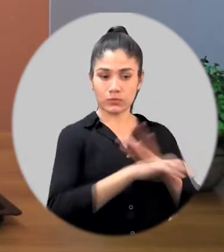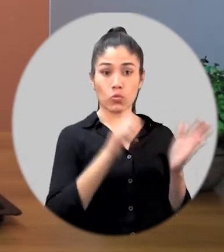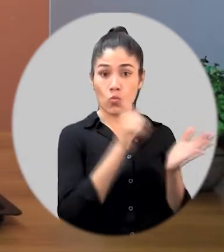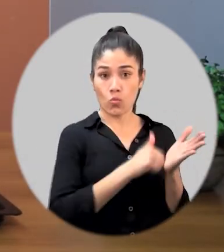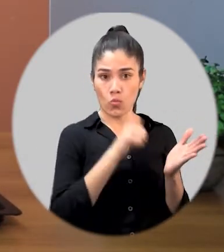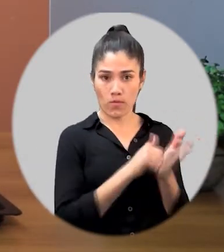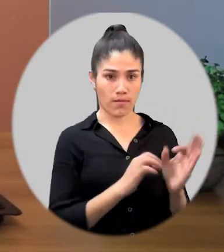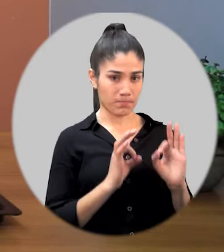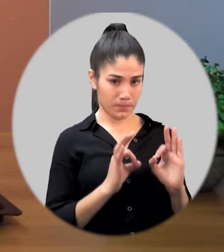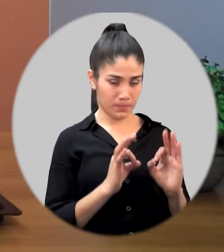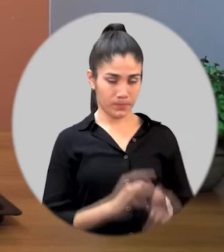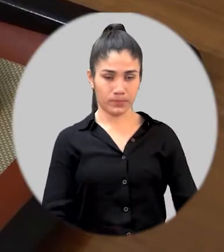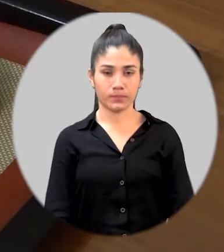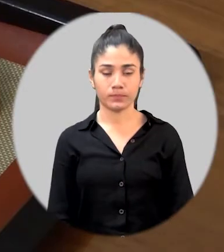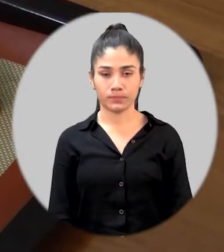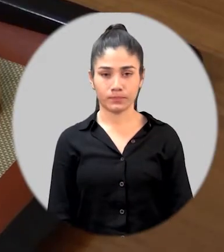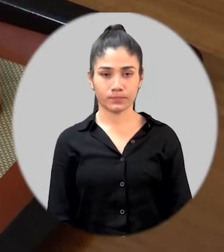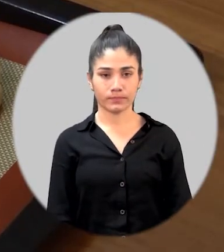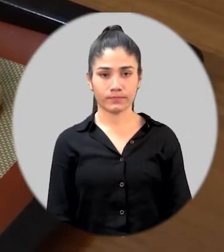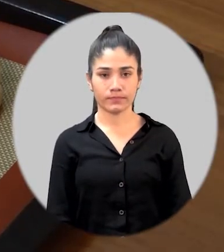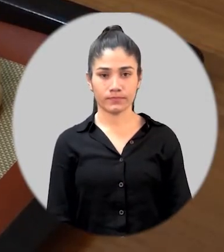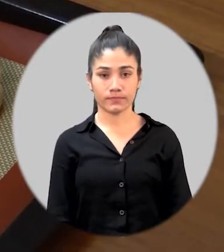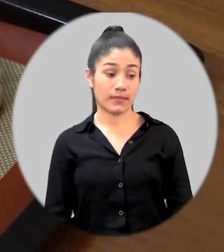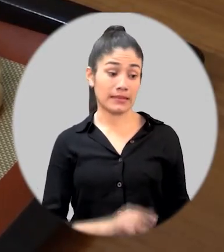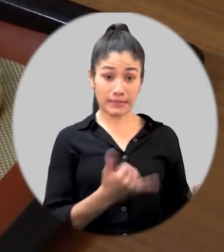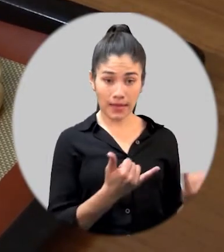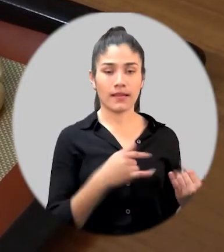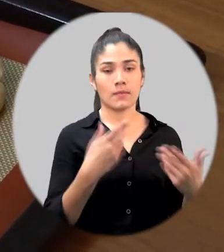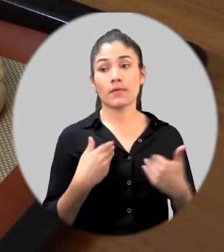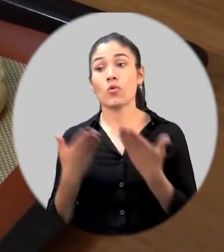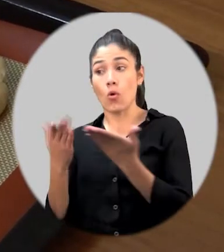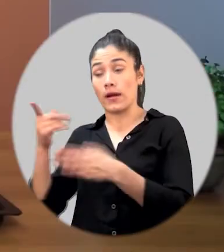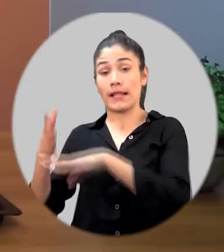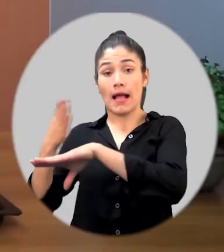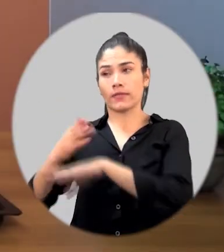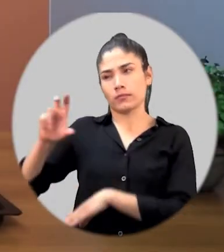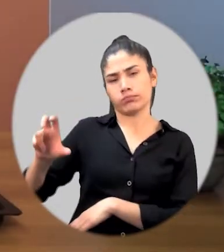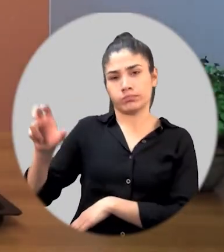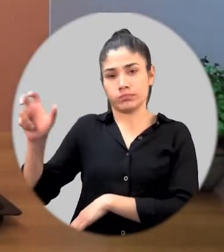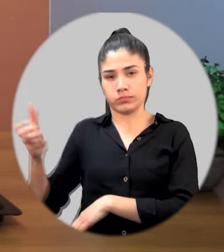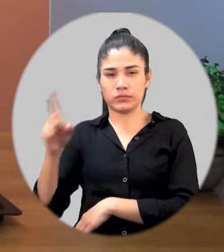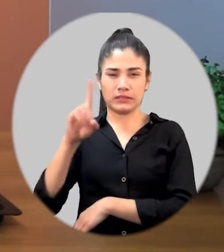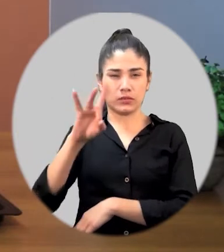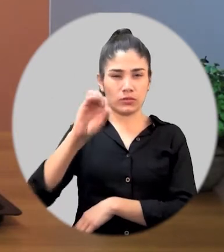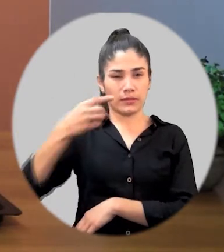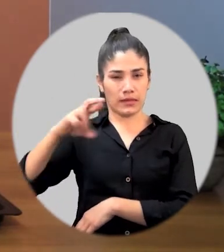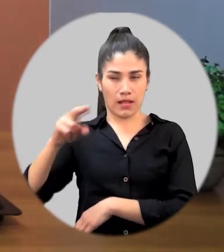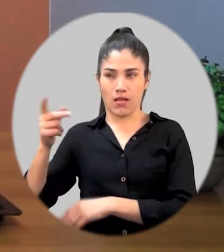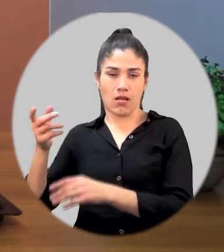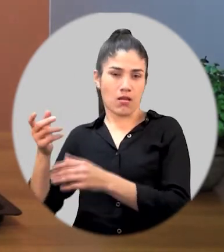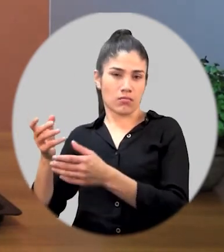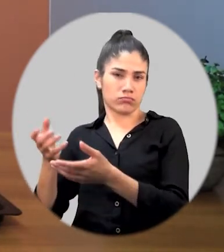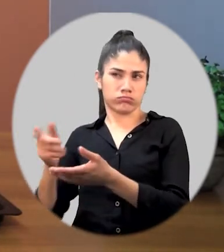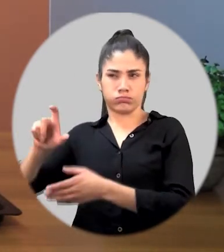endurezcan, y después cocinamos en un horno precalentado siempre a 180 grados